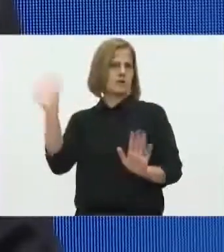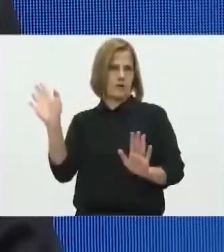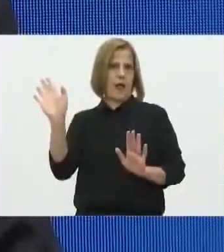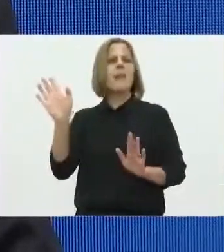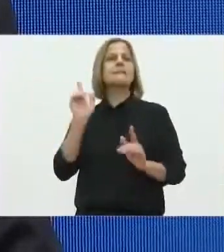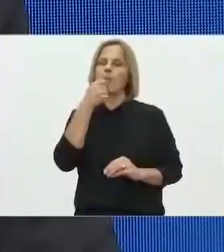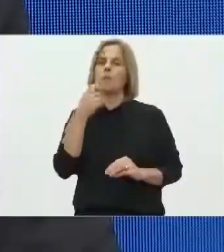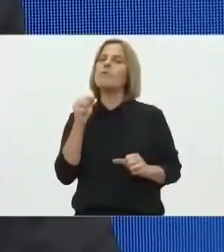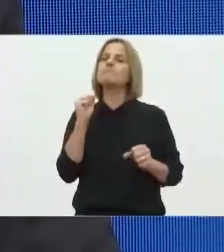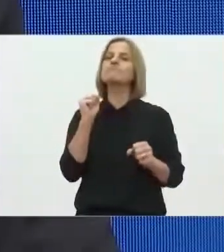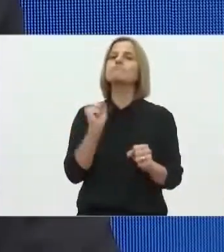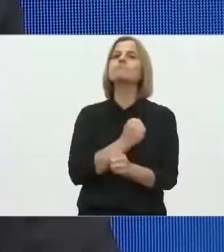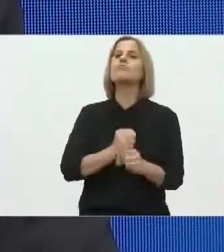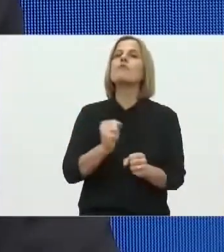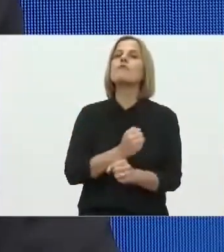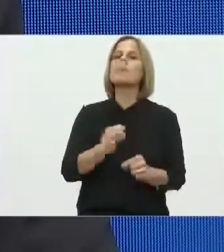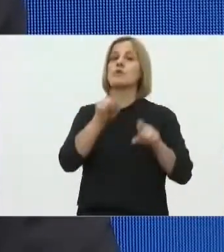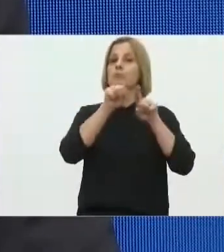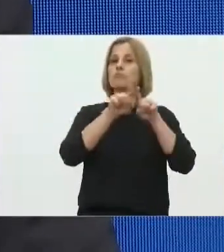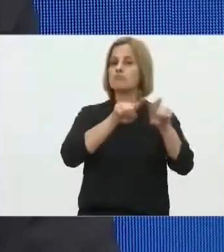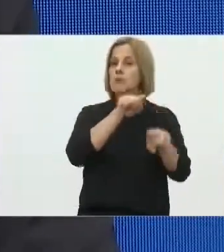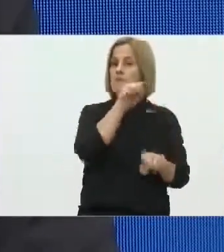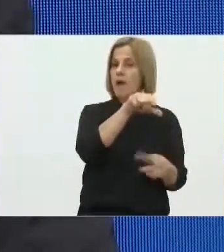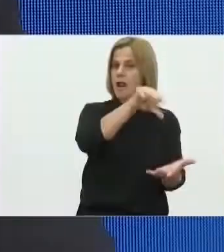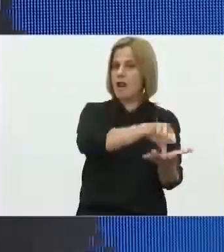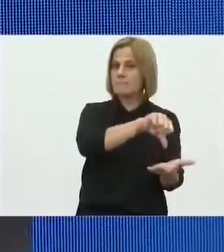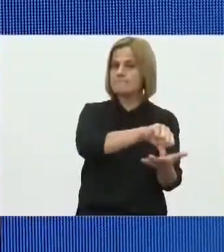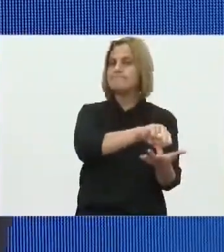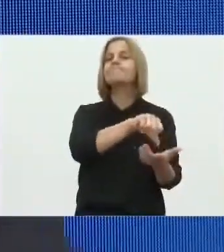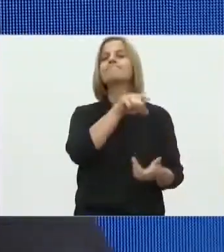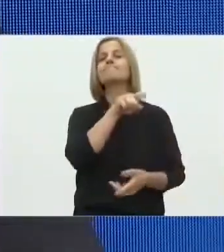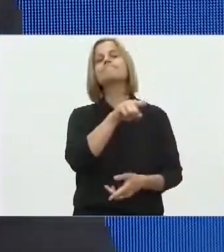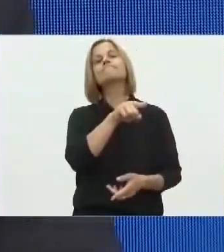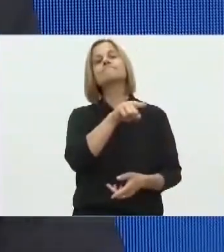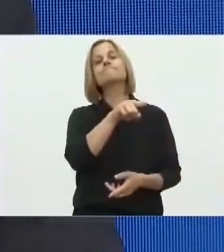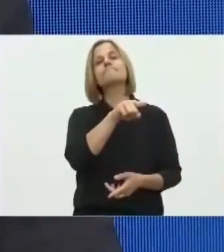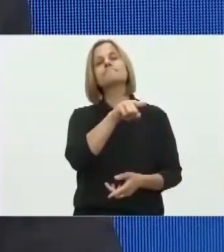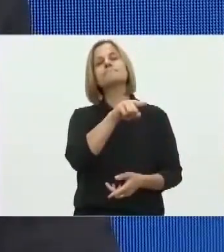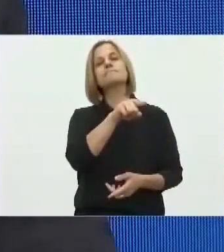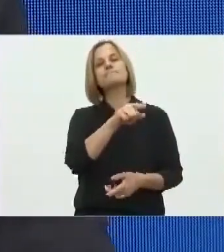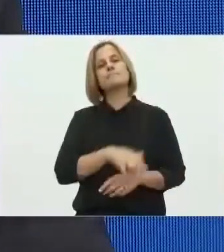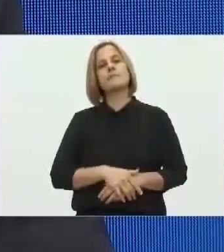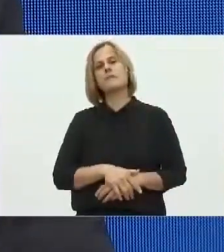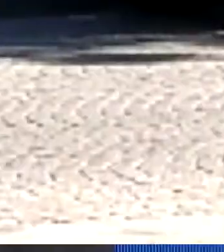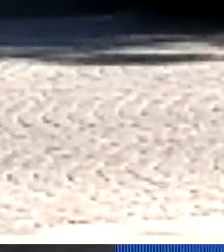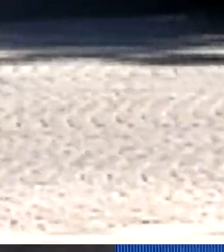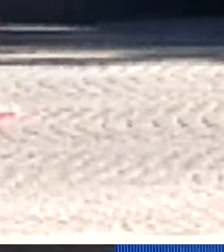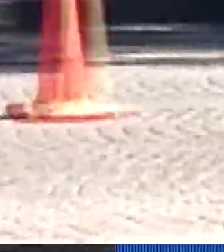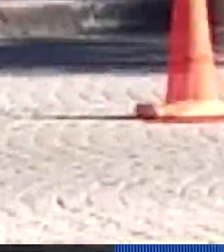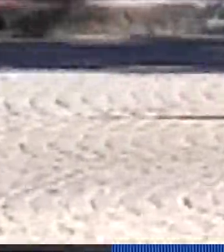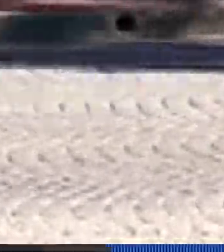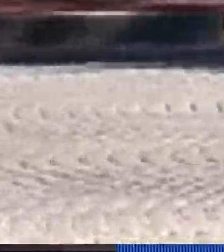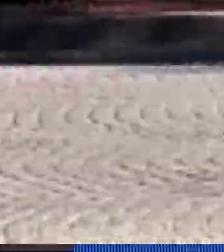500.000 habitantes. La ciudad de Rafaela ha sido determinada como finalizando su etapa